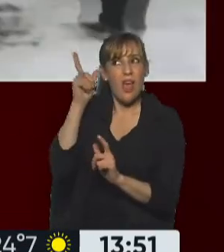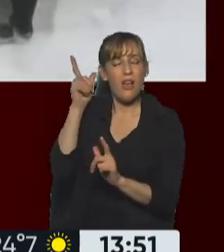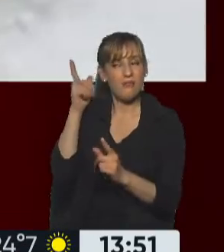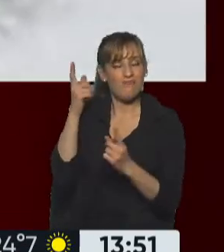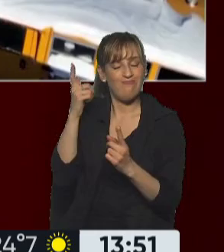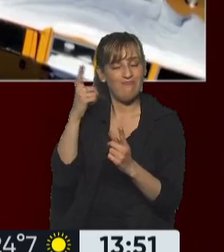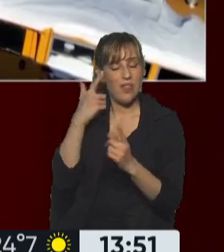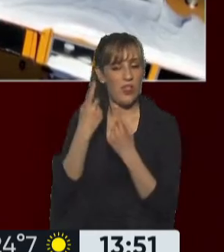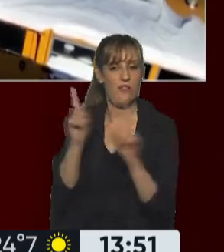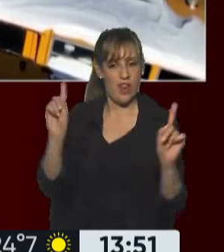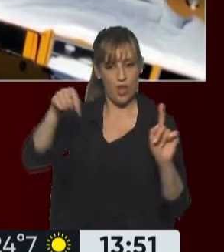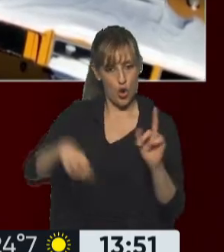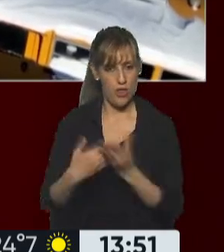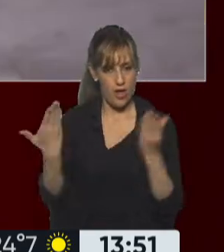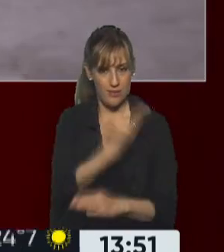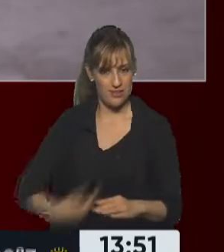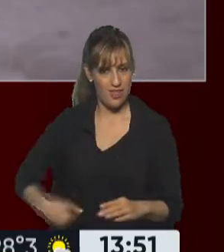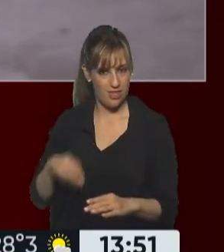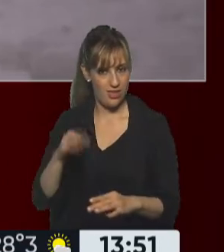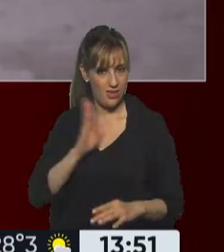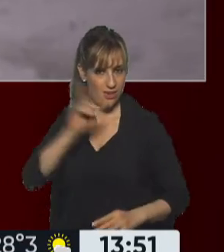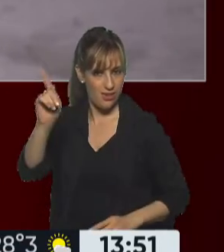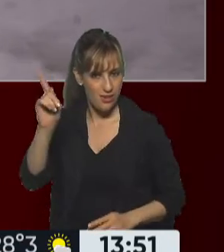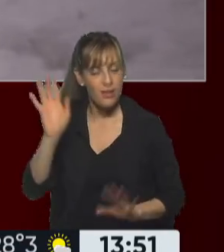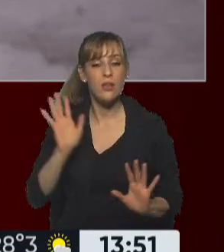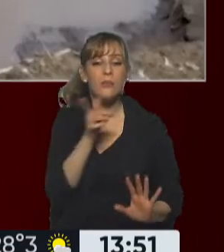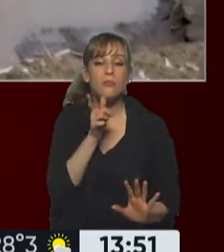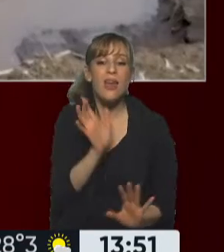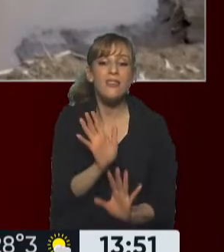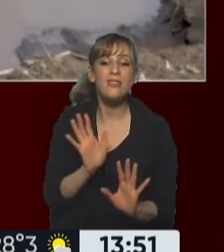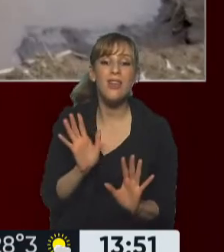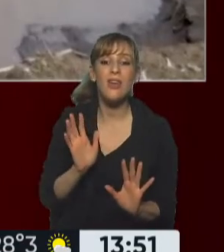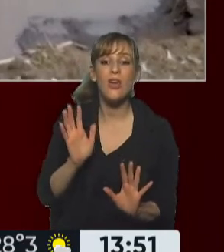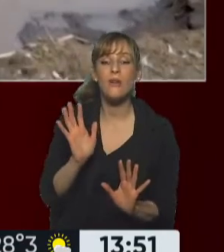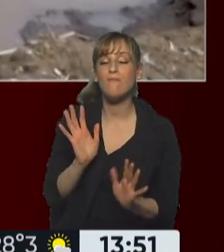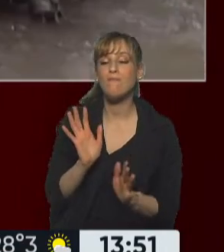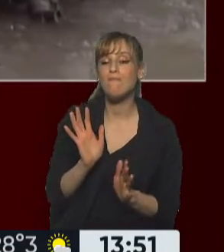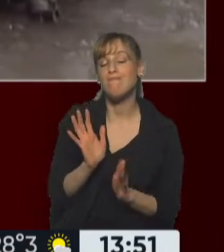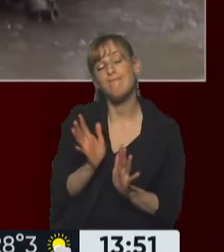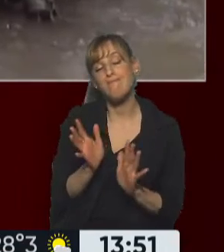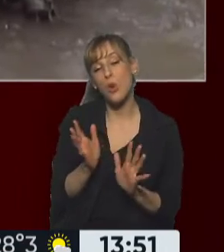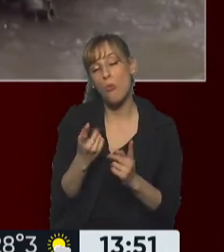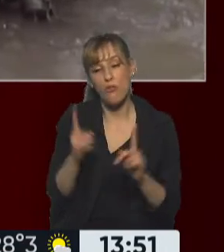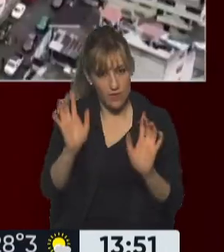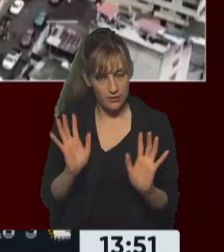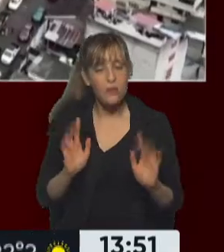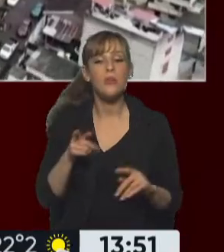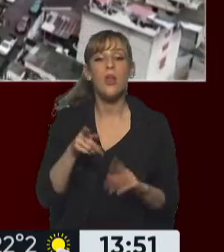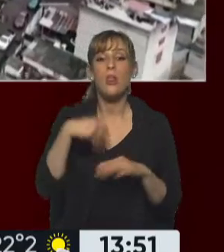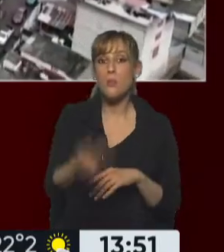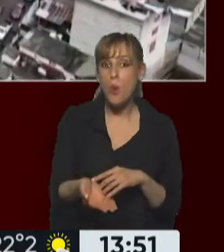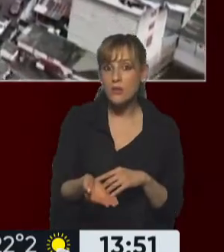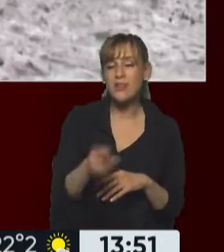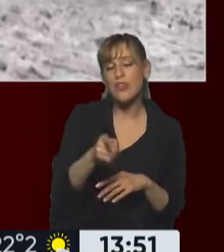hay un largo trecho, digamos. El compromiso pareciera más lento de lo que aparecen en los documentos. Y después hay eso para hacer la parte